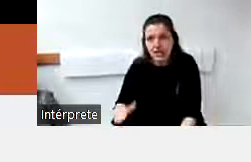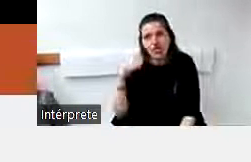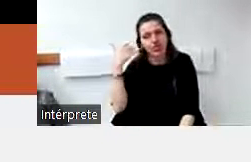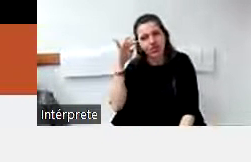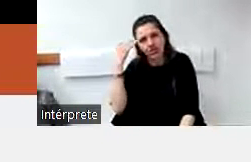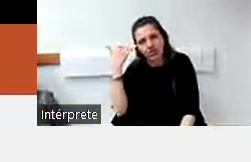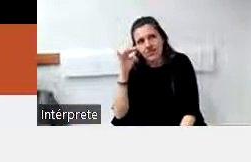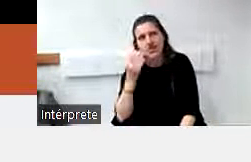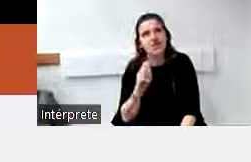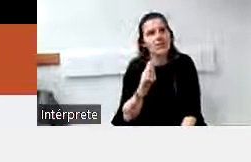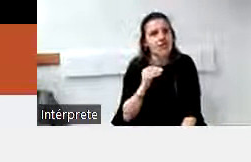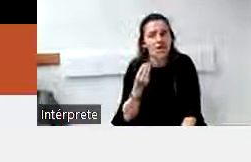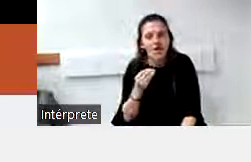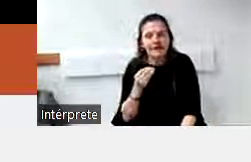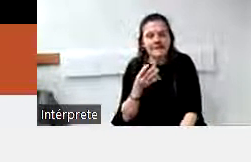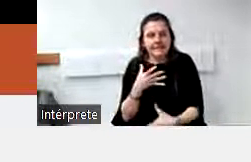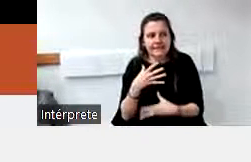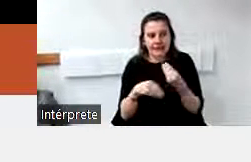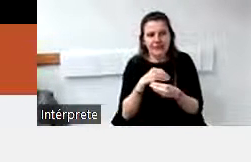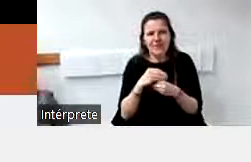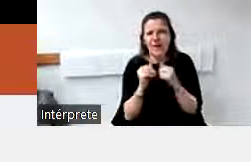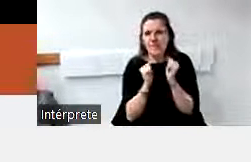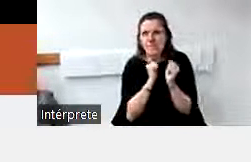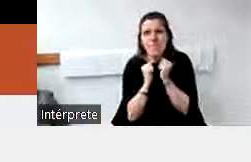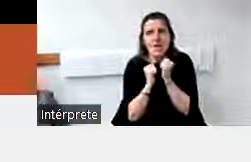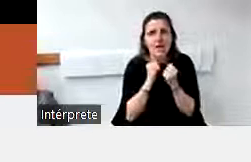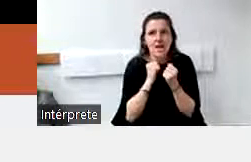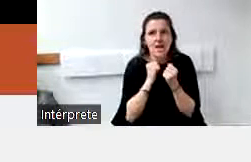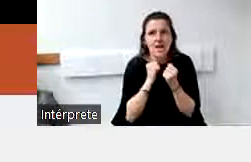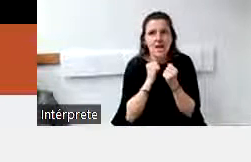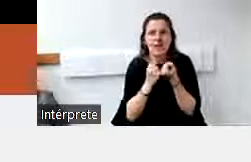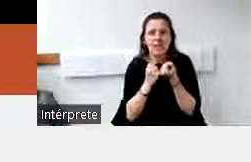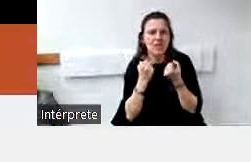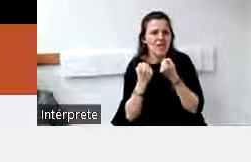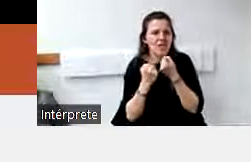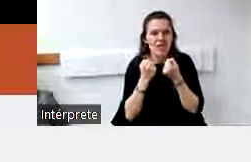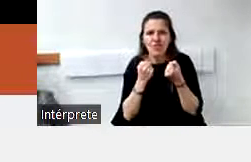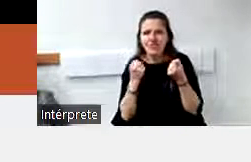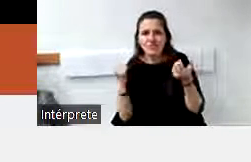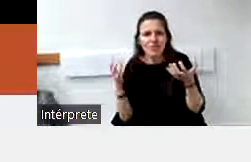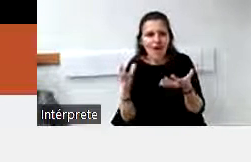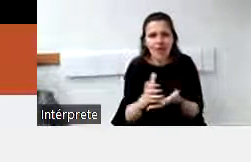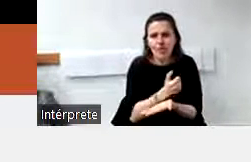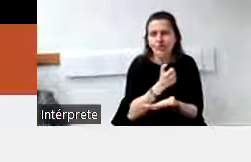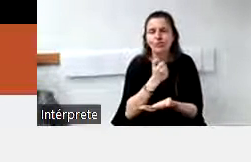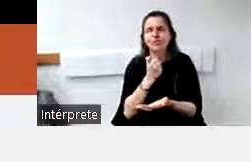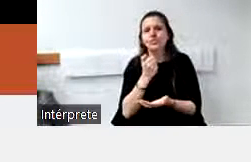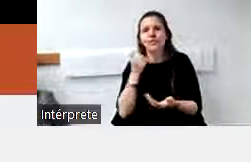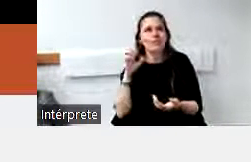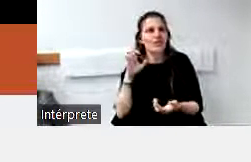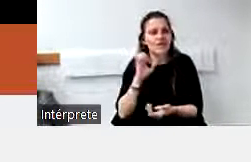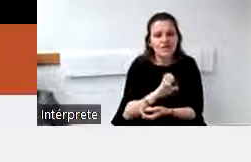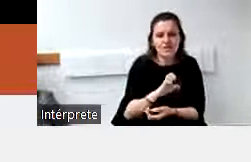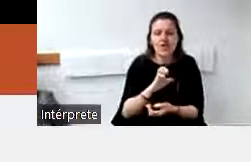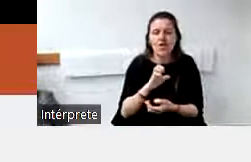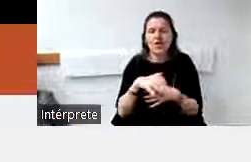mucho miedo. Genera miedo al abuso, genera miedo a la violencia sexual, a la violación, que